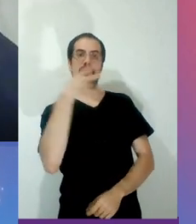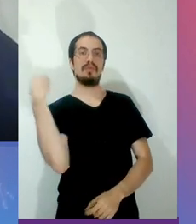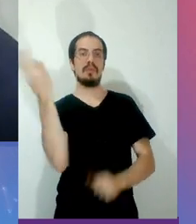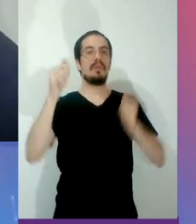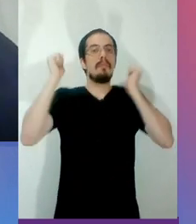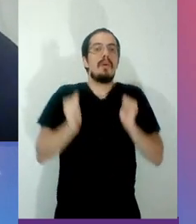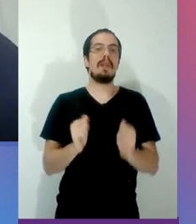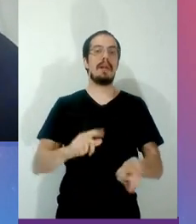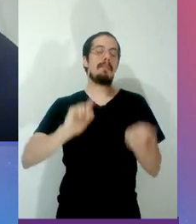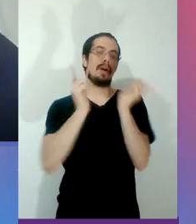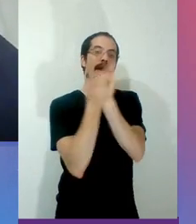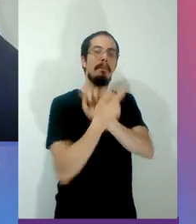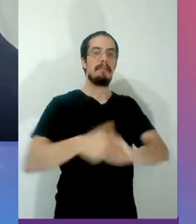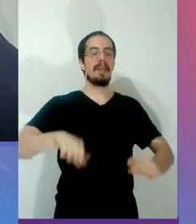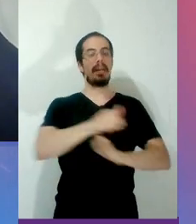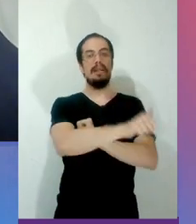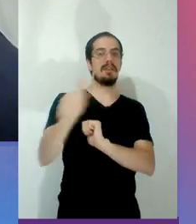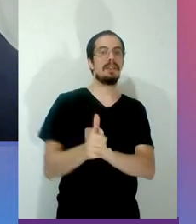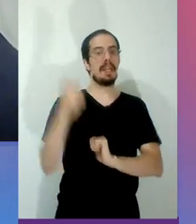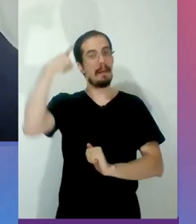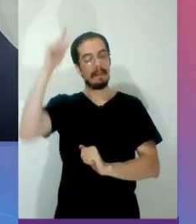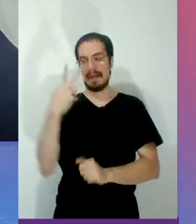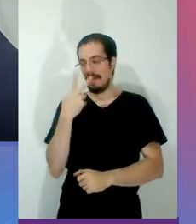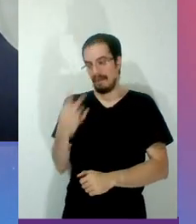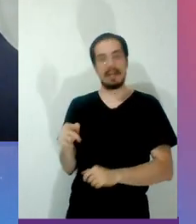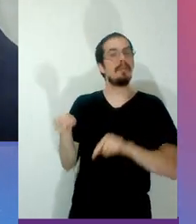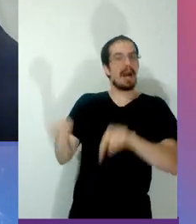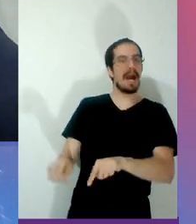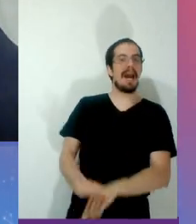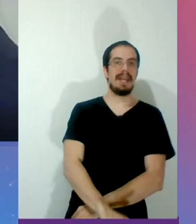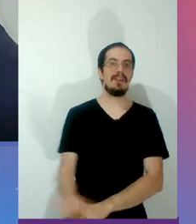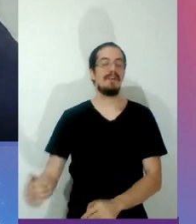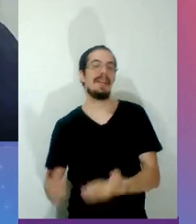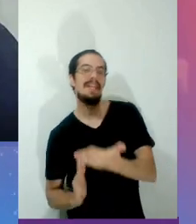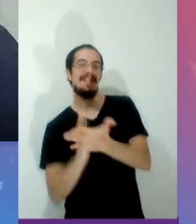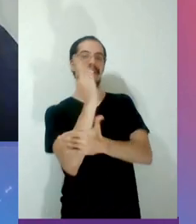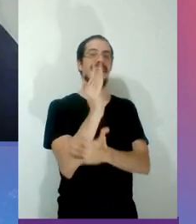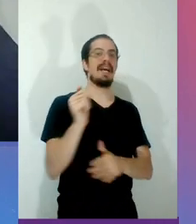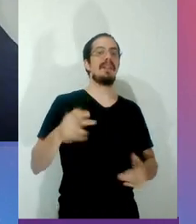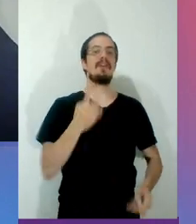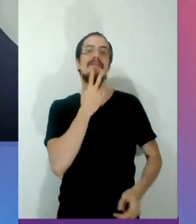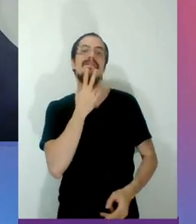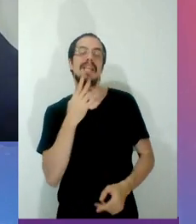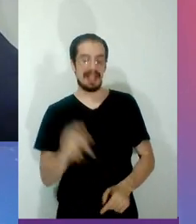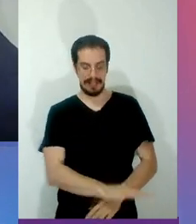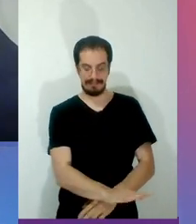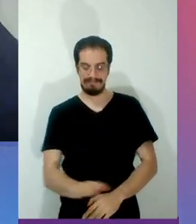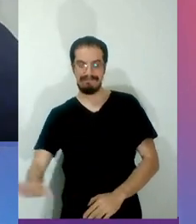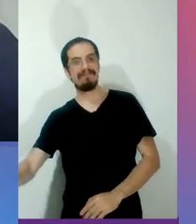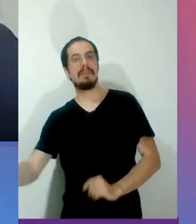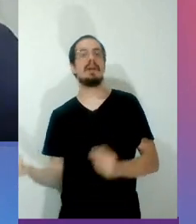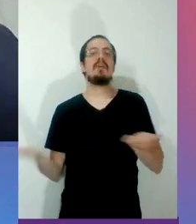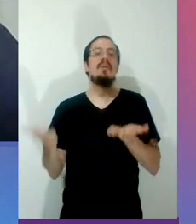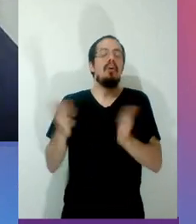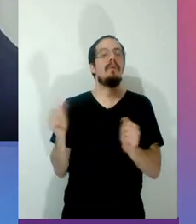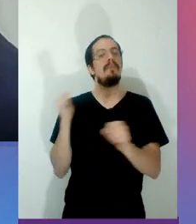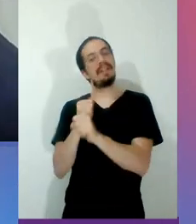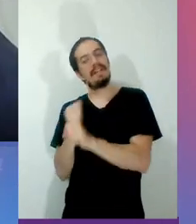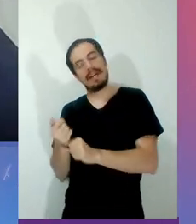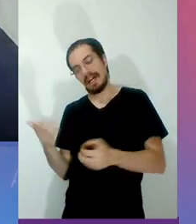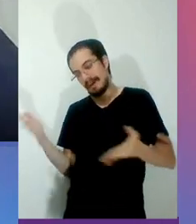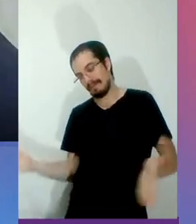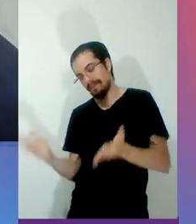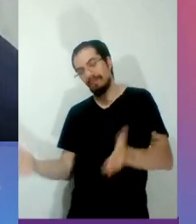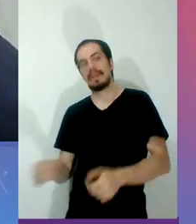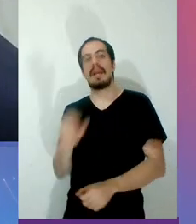cuenta de quienes están iniciando este camino por este curso de vida que trabajamos desde la atención primaria, en